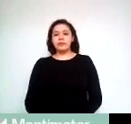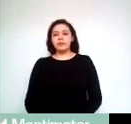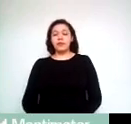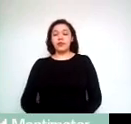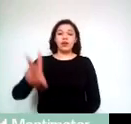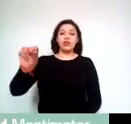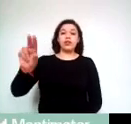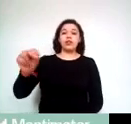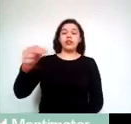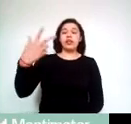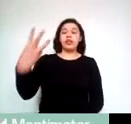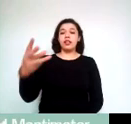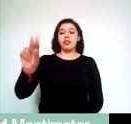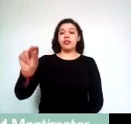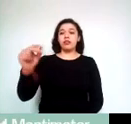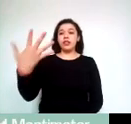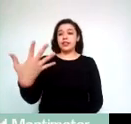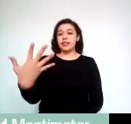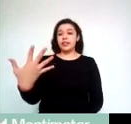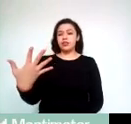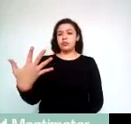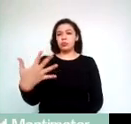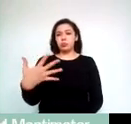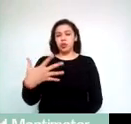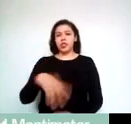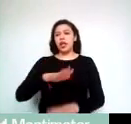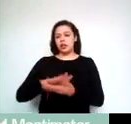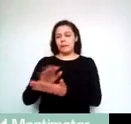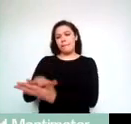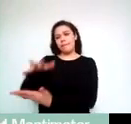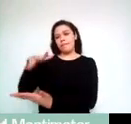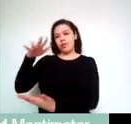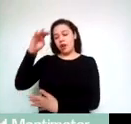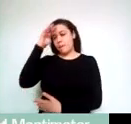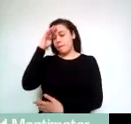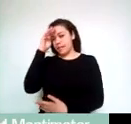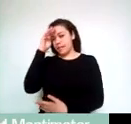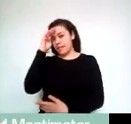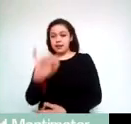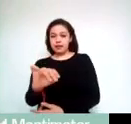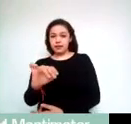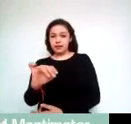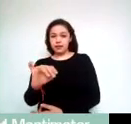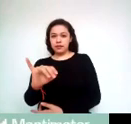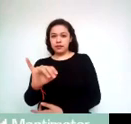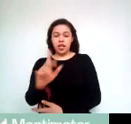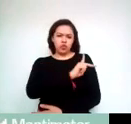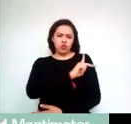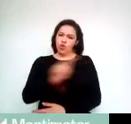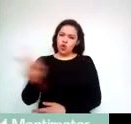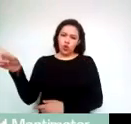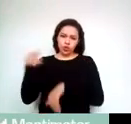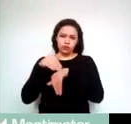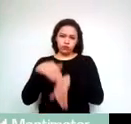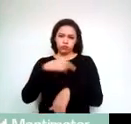¿83? ¿85? Pues prácticamente la mayoría está pensando que sí, efectivamente es para todas. Y tenemos 2 que